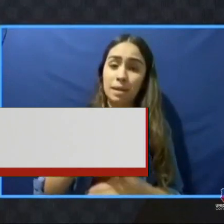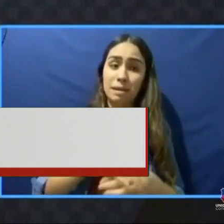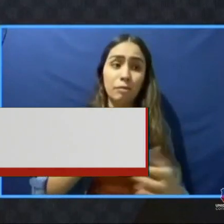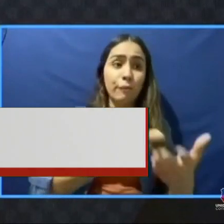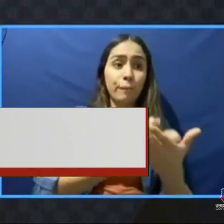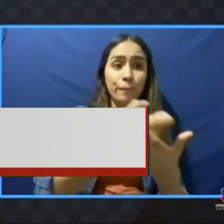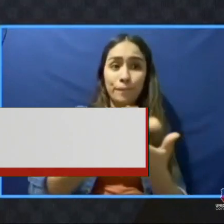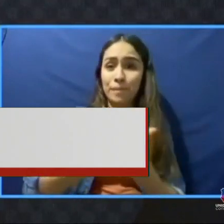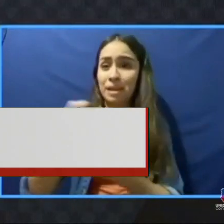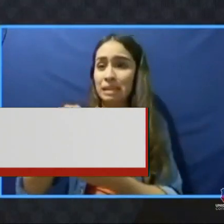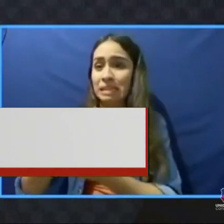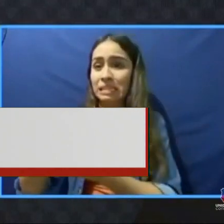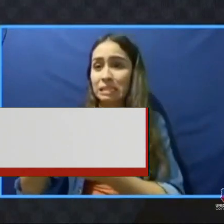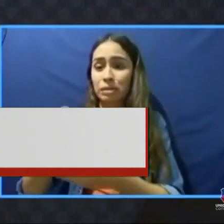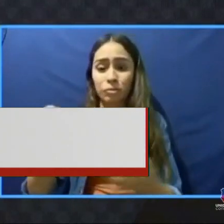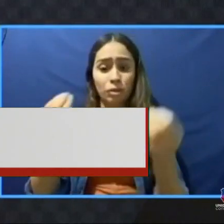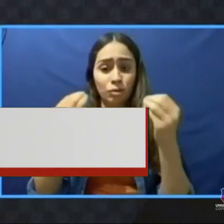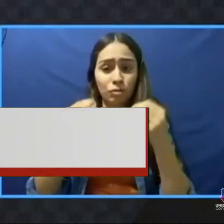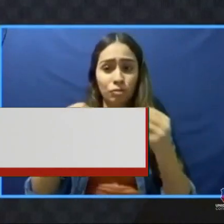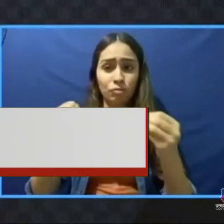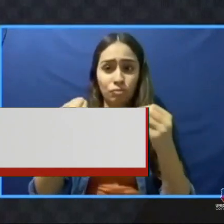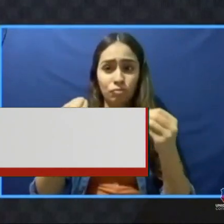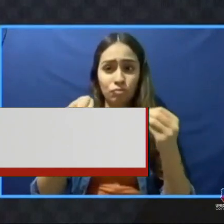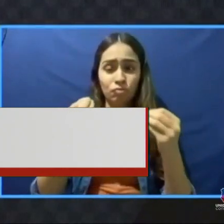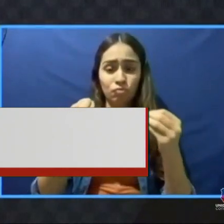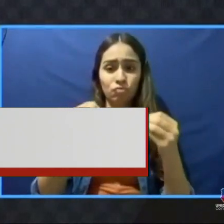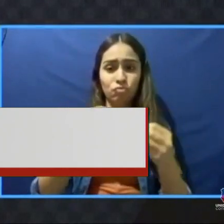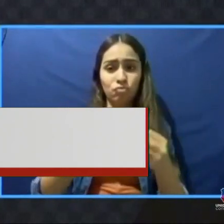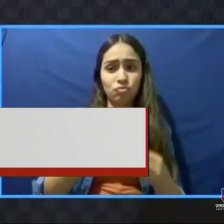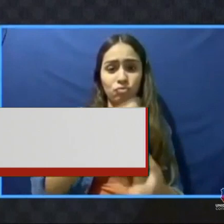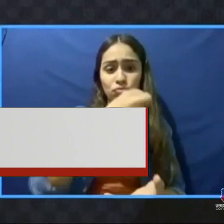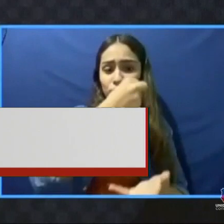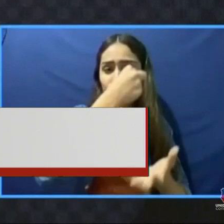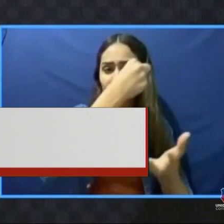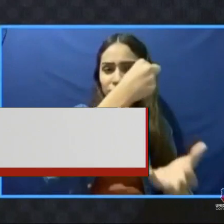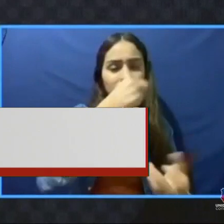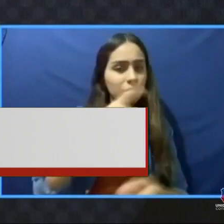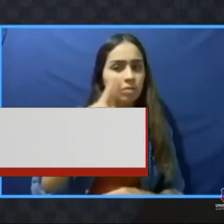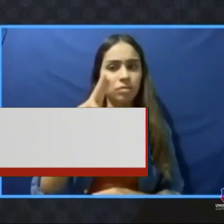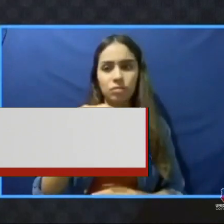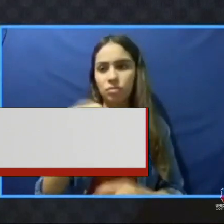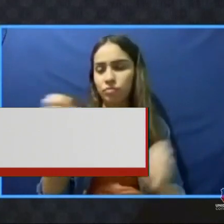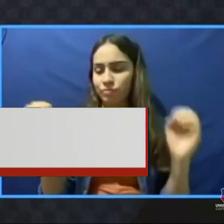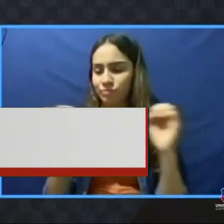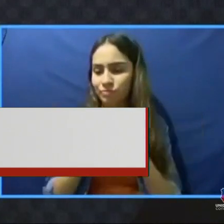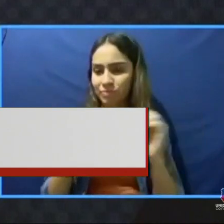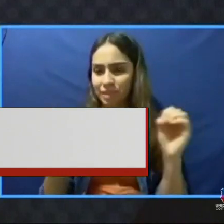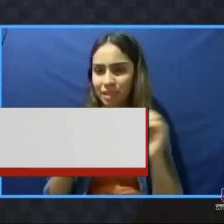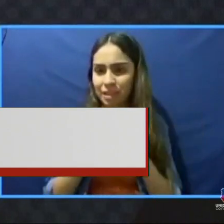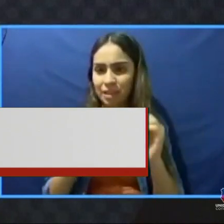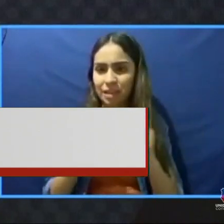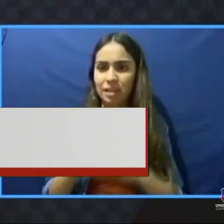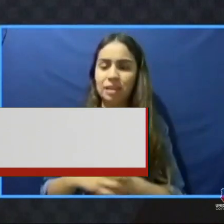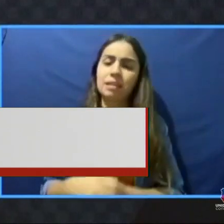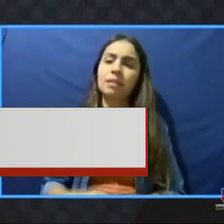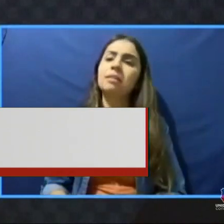a nuestra administración porque hay una limitante en la legislación para ello. Me refiero a la Ley de Disciplina